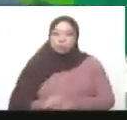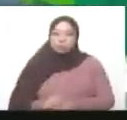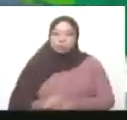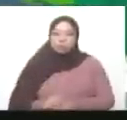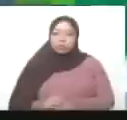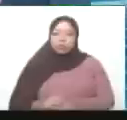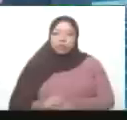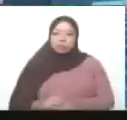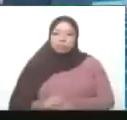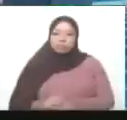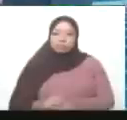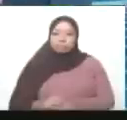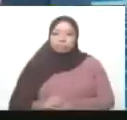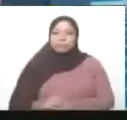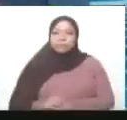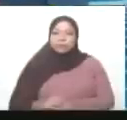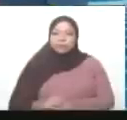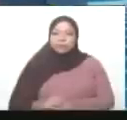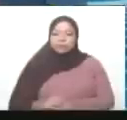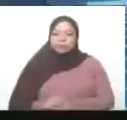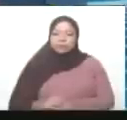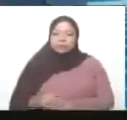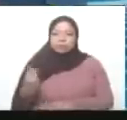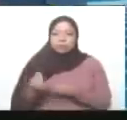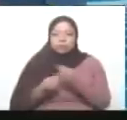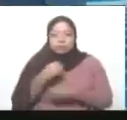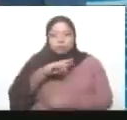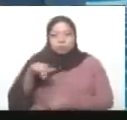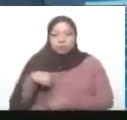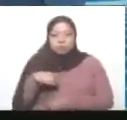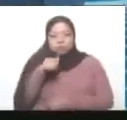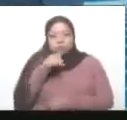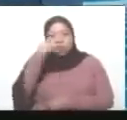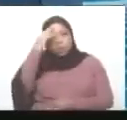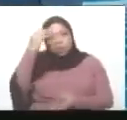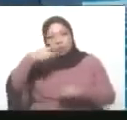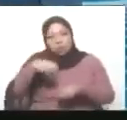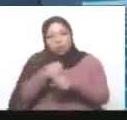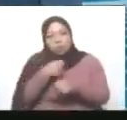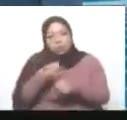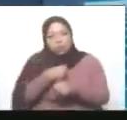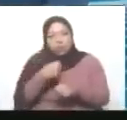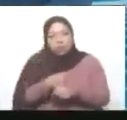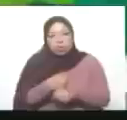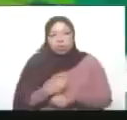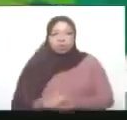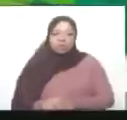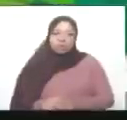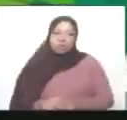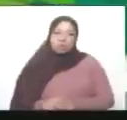yo me lo traje aquí el acuerdo de Ginebra el acuerdo de Ginebra es